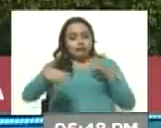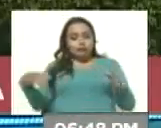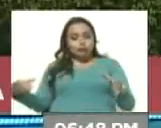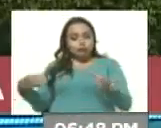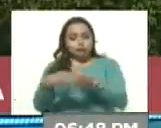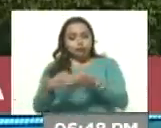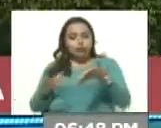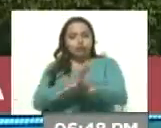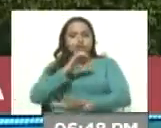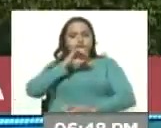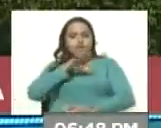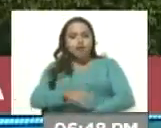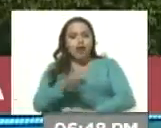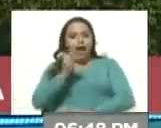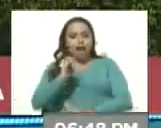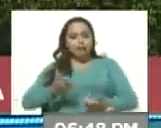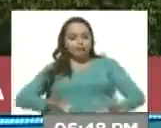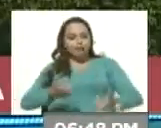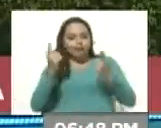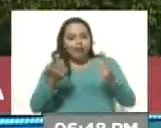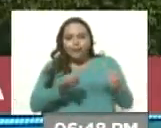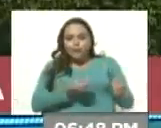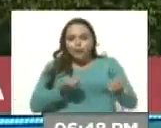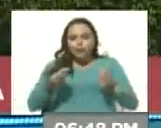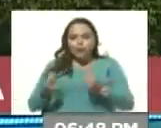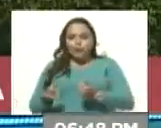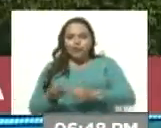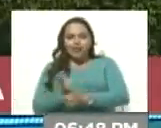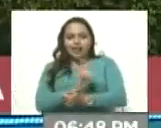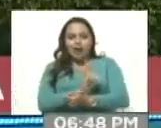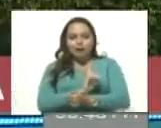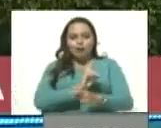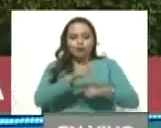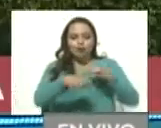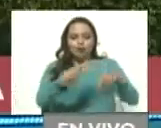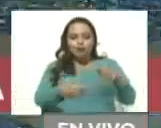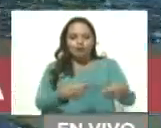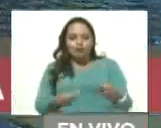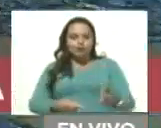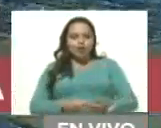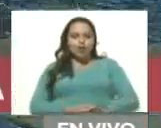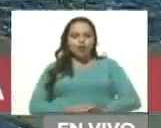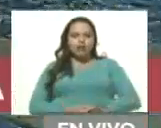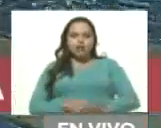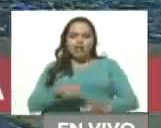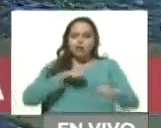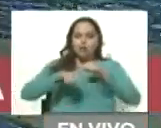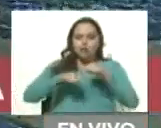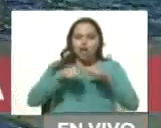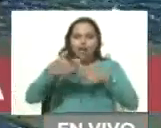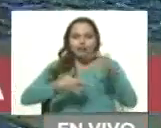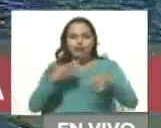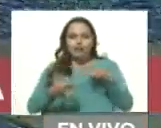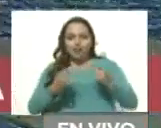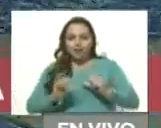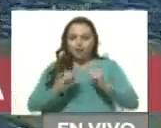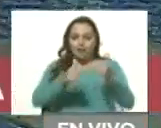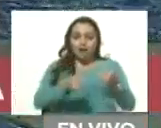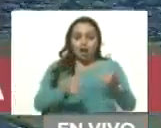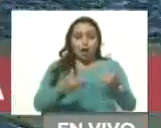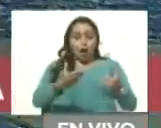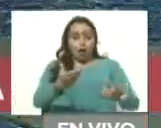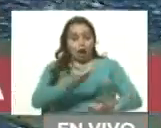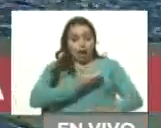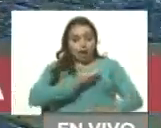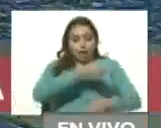de historia ha servido como catalizador para acelerar un conjunto de acciones que venimos emprendiendo en conjunto tanto la alcaldía